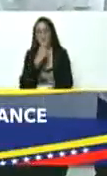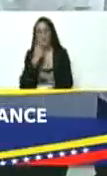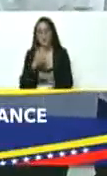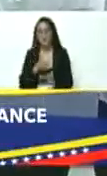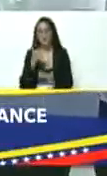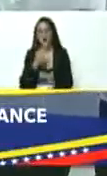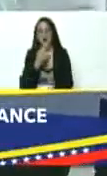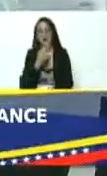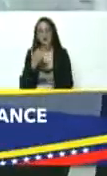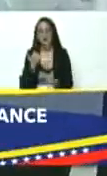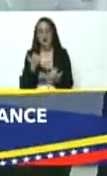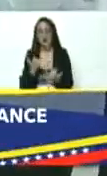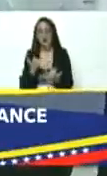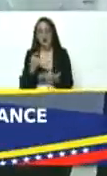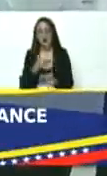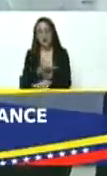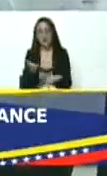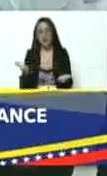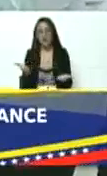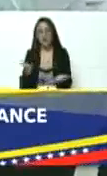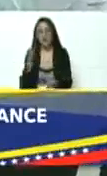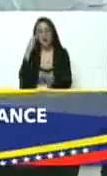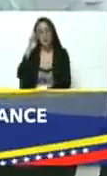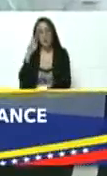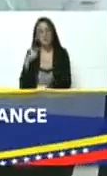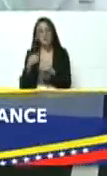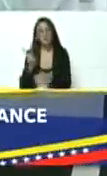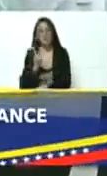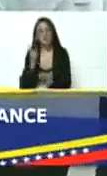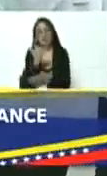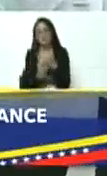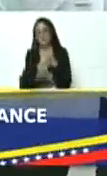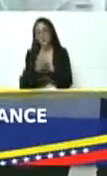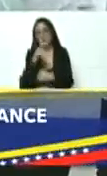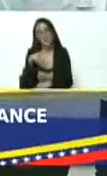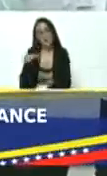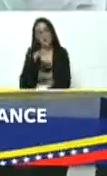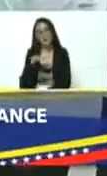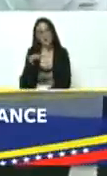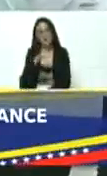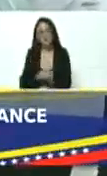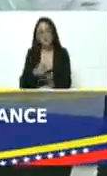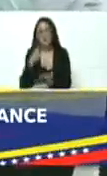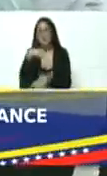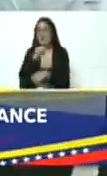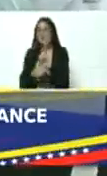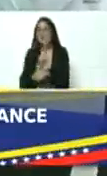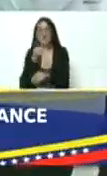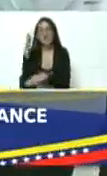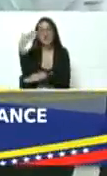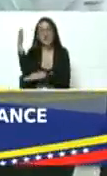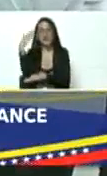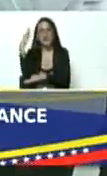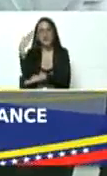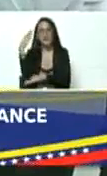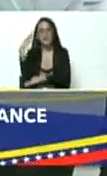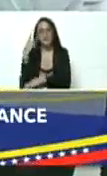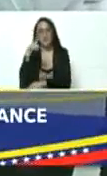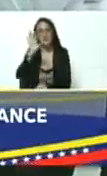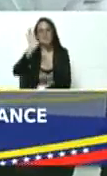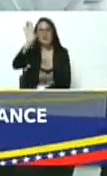al compromiso que tenemos con usted. Cuba y Venezuela es un solo pueblo. Un solo pueblo, una sola bandera. Una sola bandera, una sola nación. Así